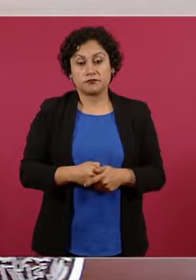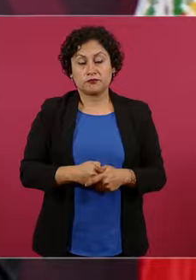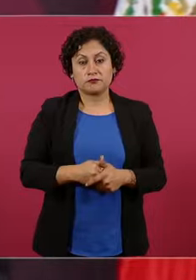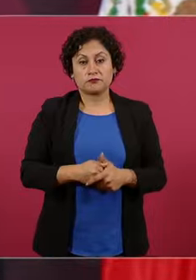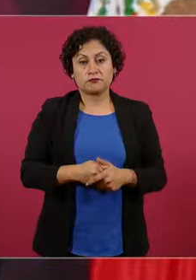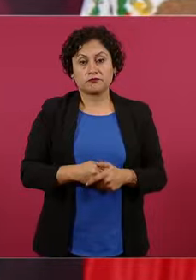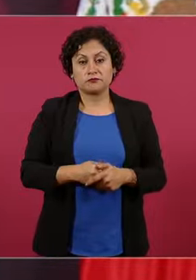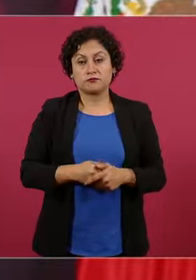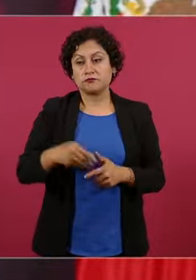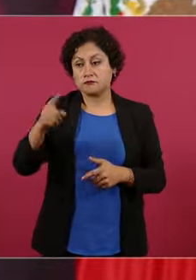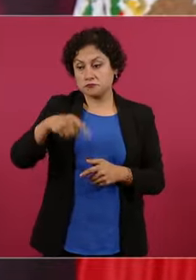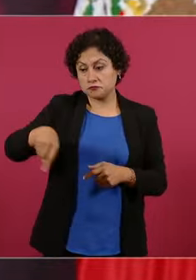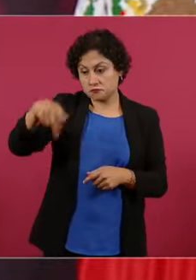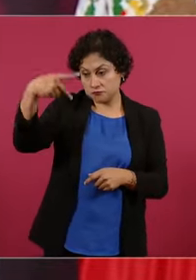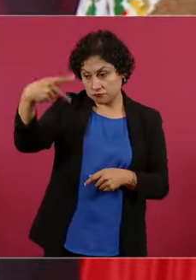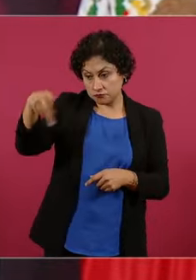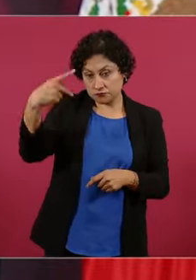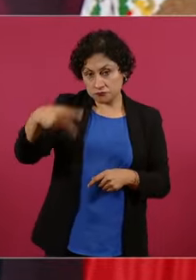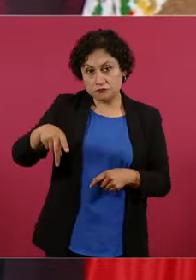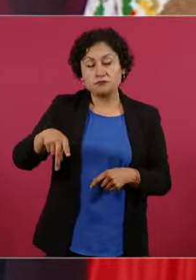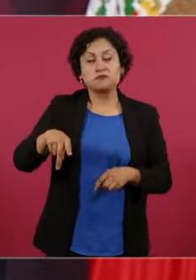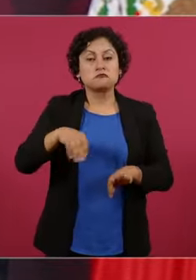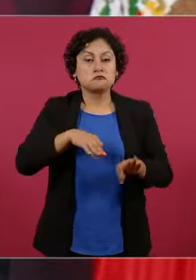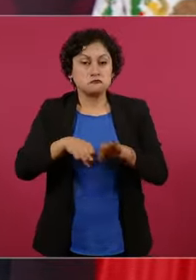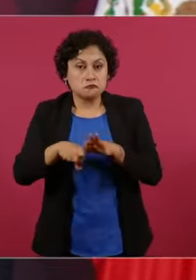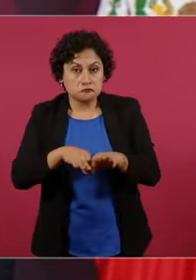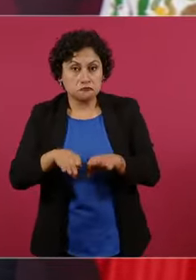actividades místicas,